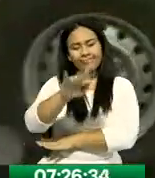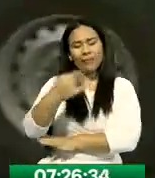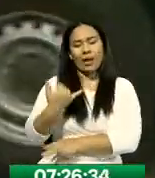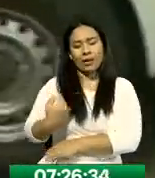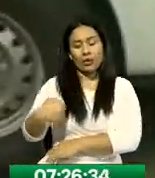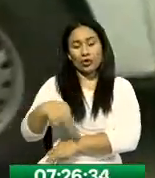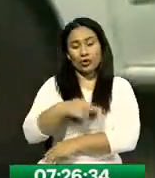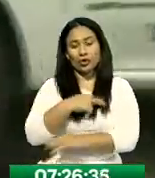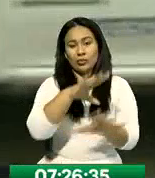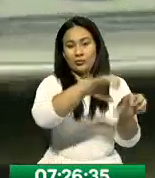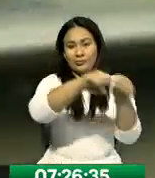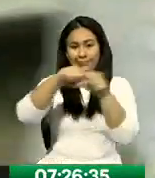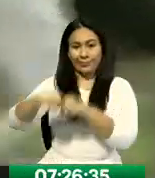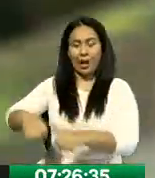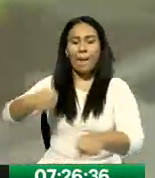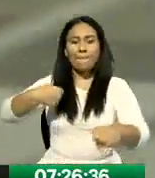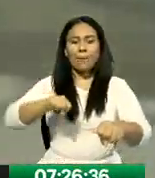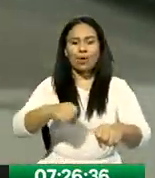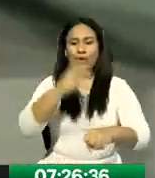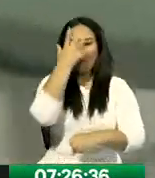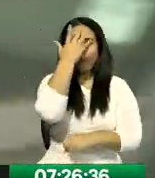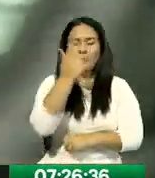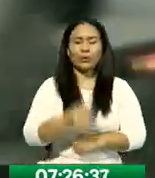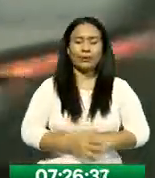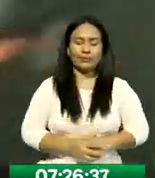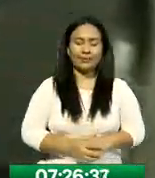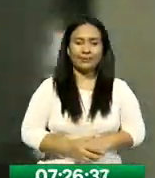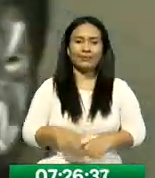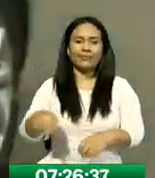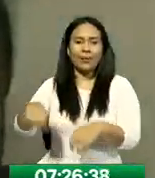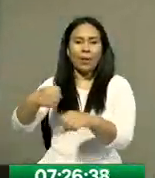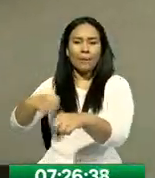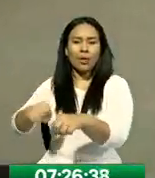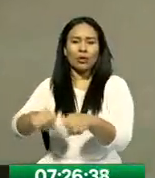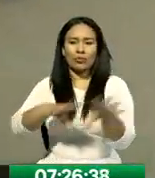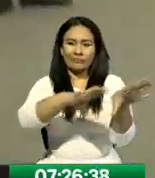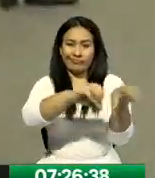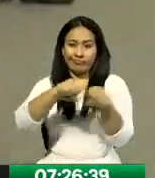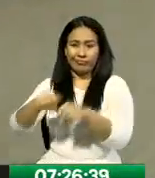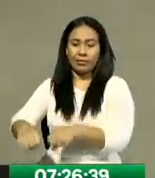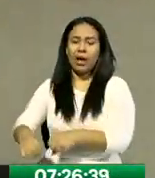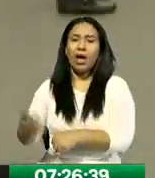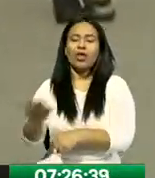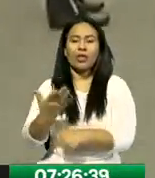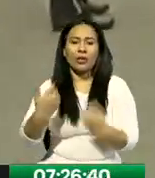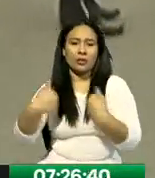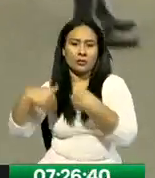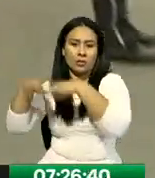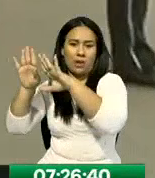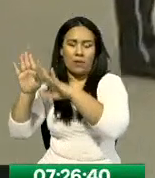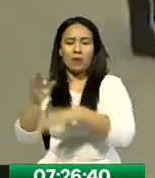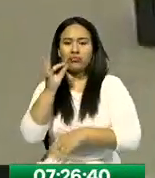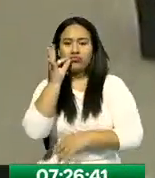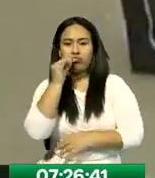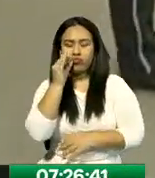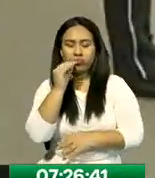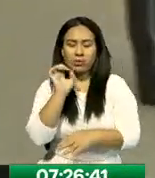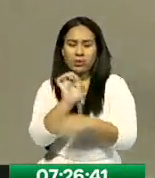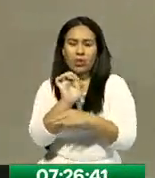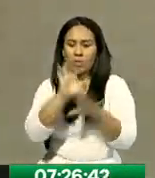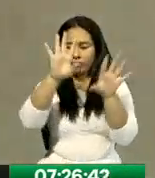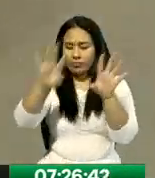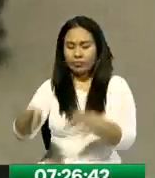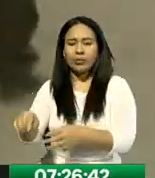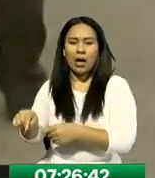Prácticamente son motocicletas que están siendo retenidas y van a los patios de la Comisión de Tránsito del Ecuador, porque